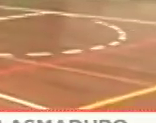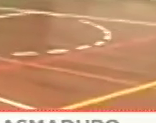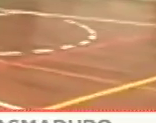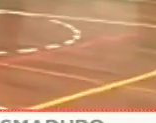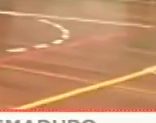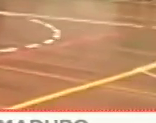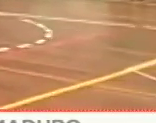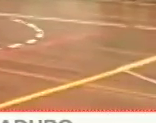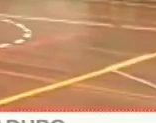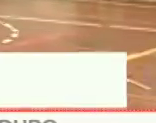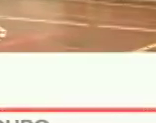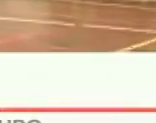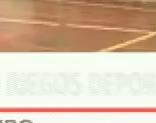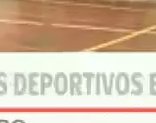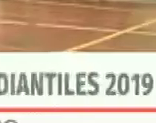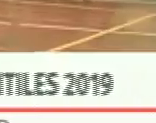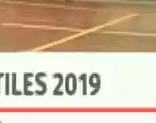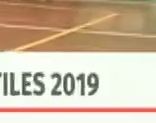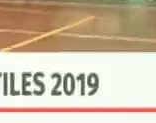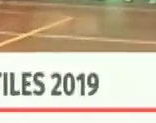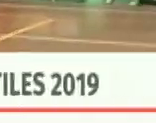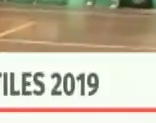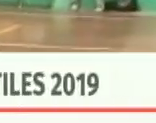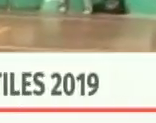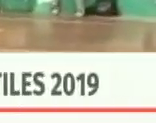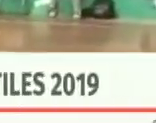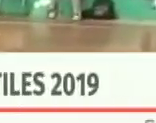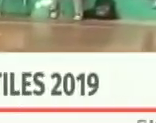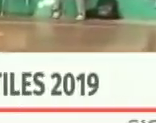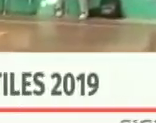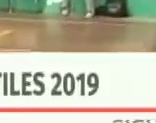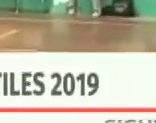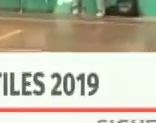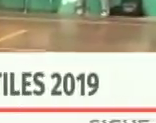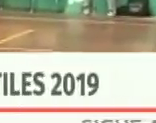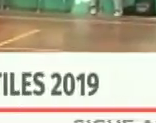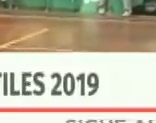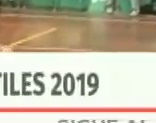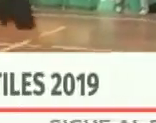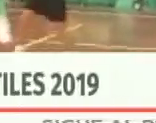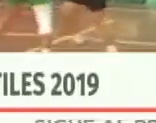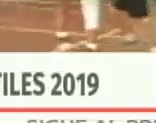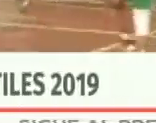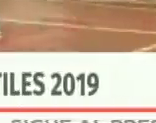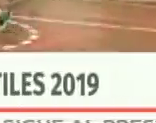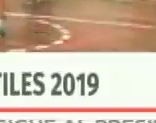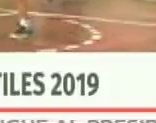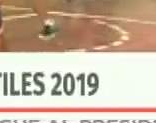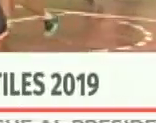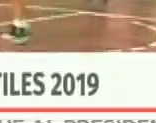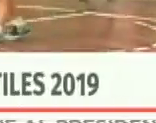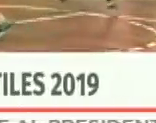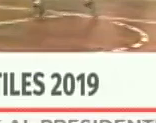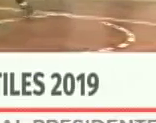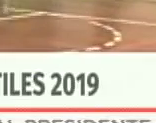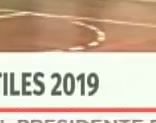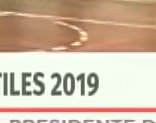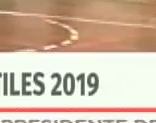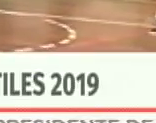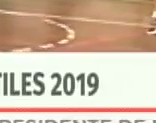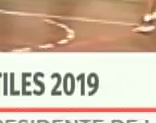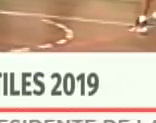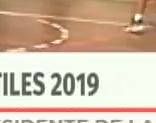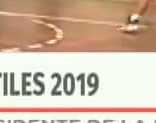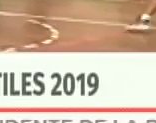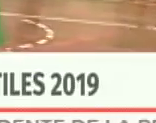una extraordinaria jornada de la disciplina deportiva del baloncesto 5 versus 5, modalidad convencional.